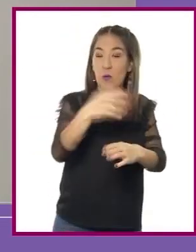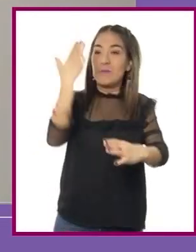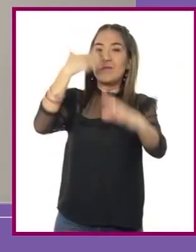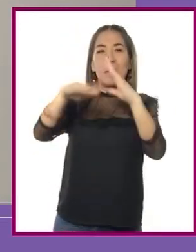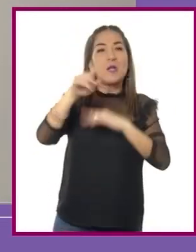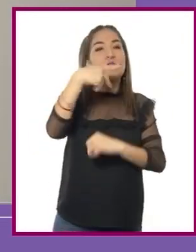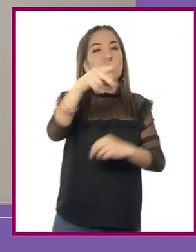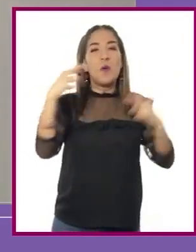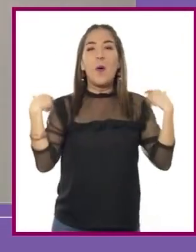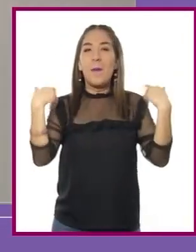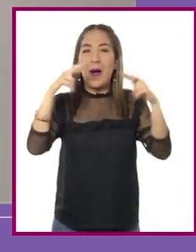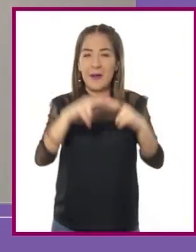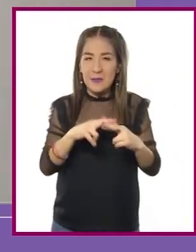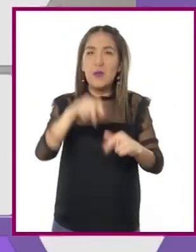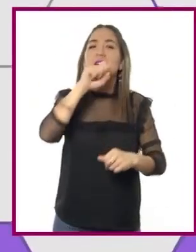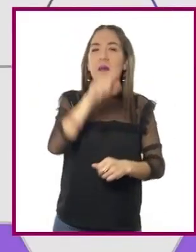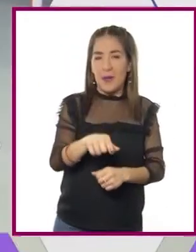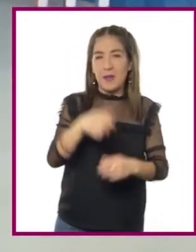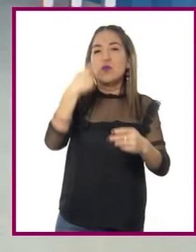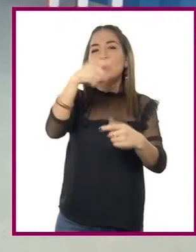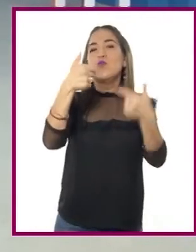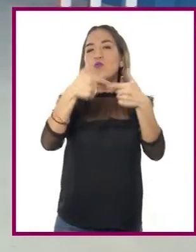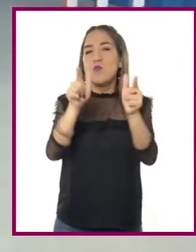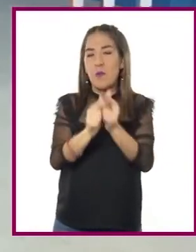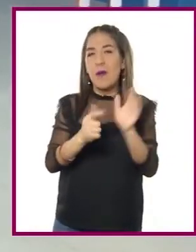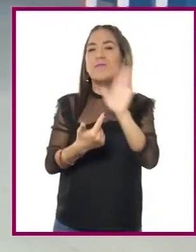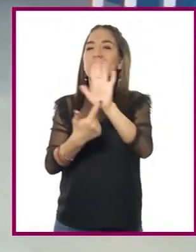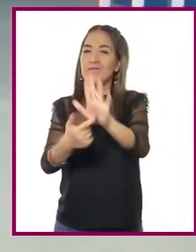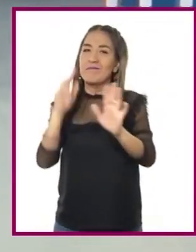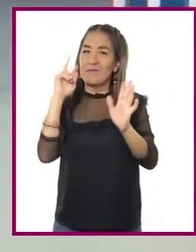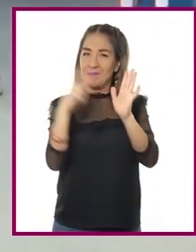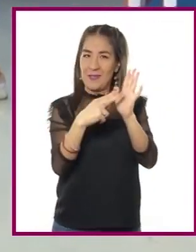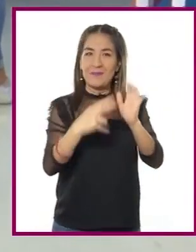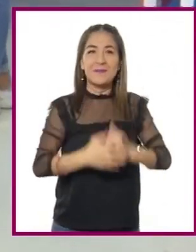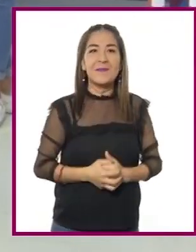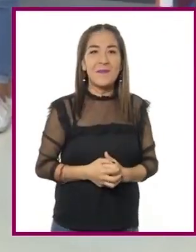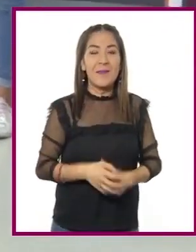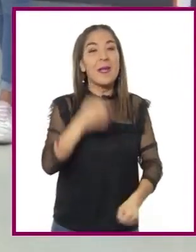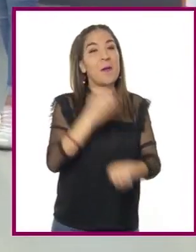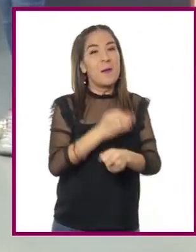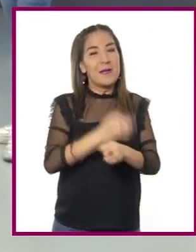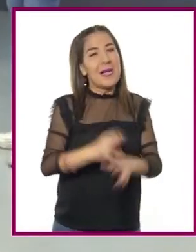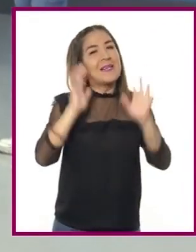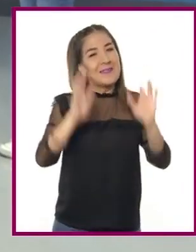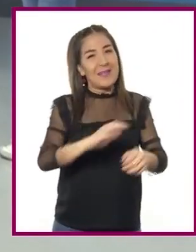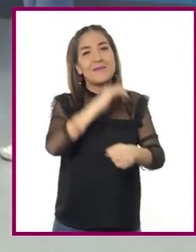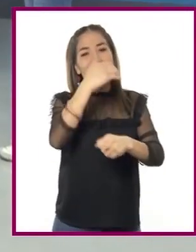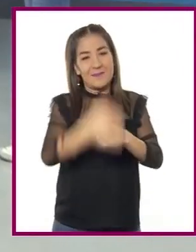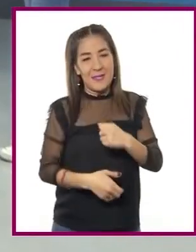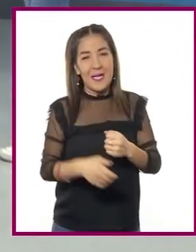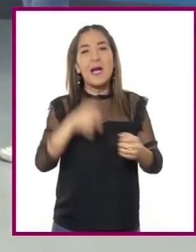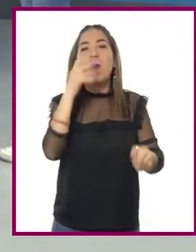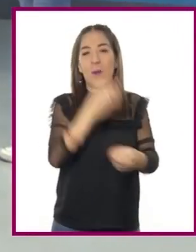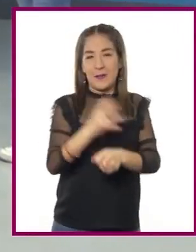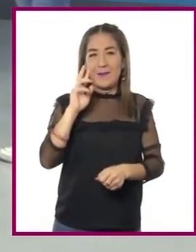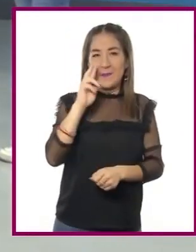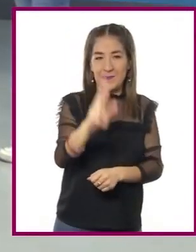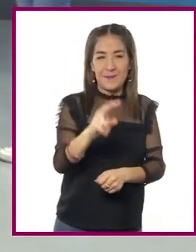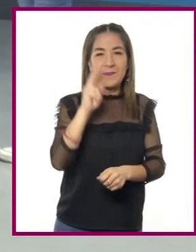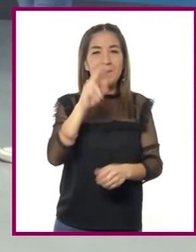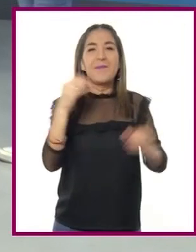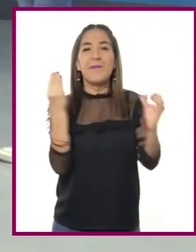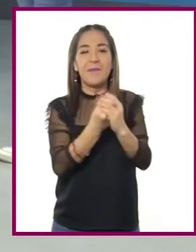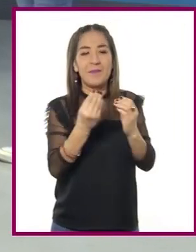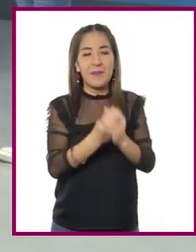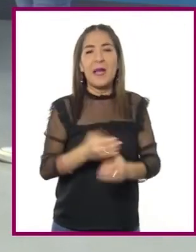pueden, compártanlo con su grupo. Estamos por concluir, así que recapitulemos lo visto. Le